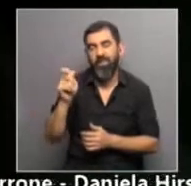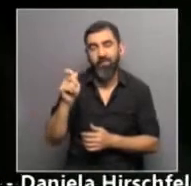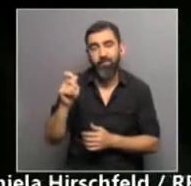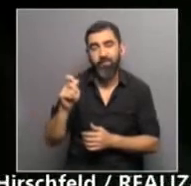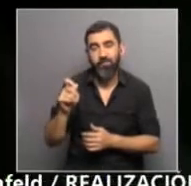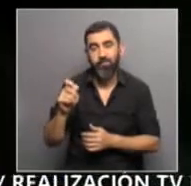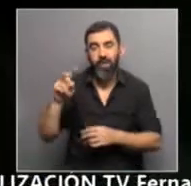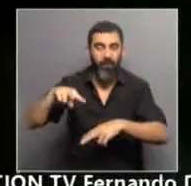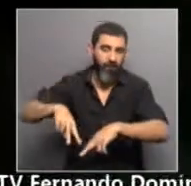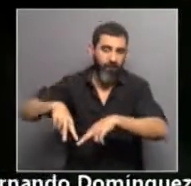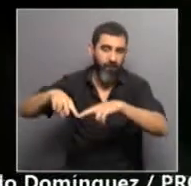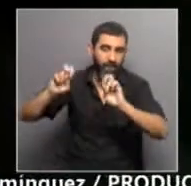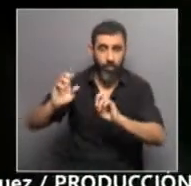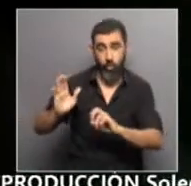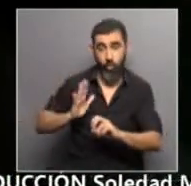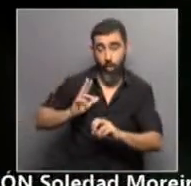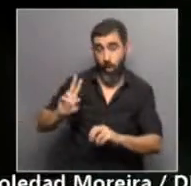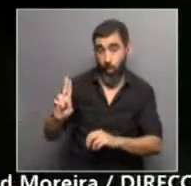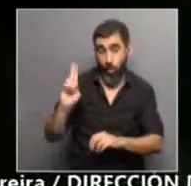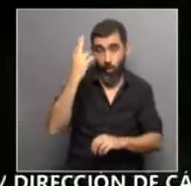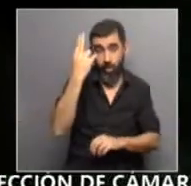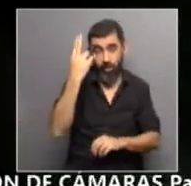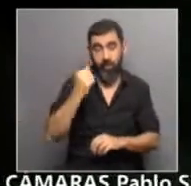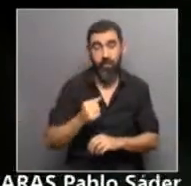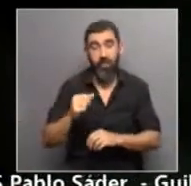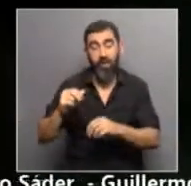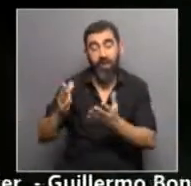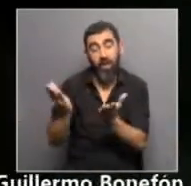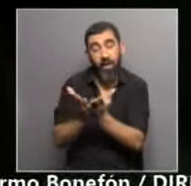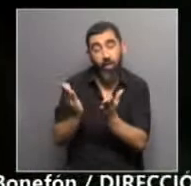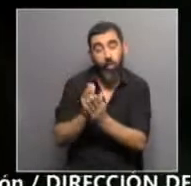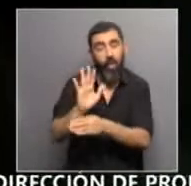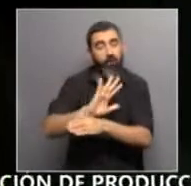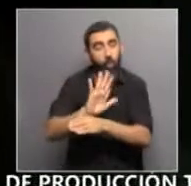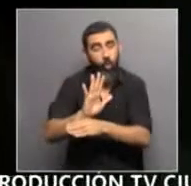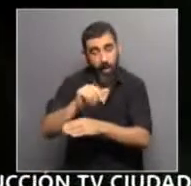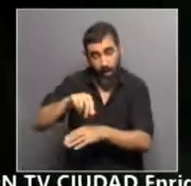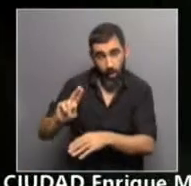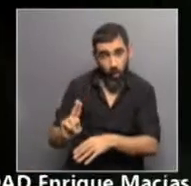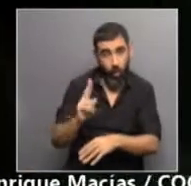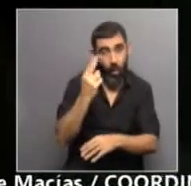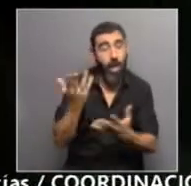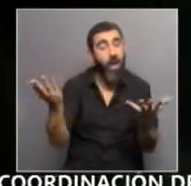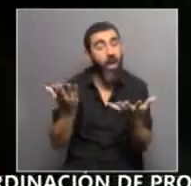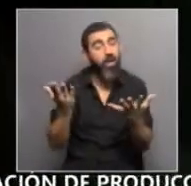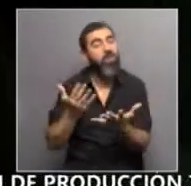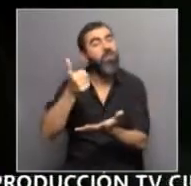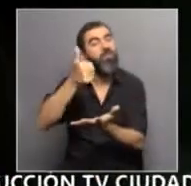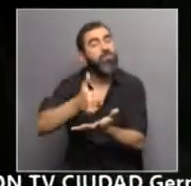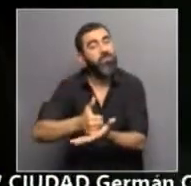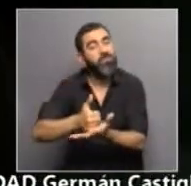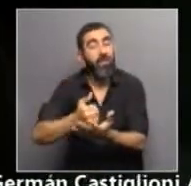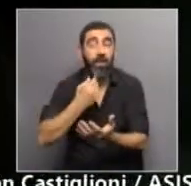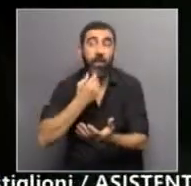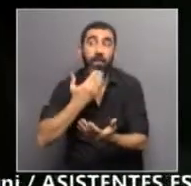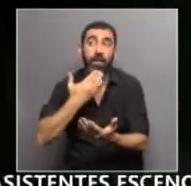una investigadora, una científica uruguaya que estudió biología aquí en Uruguay y ahora está a través de una